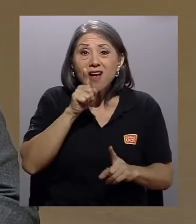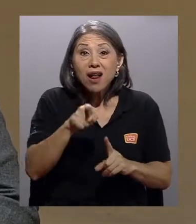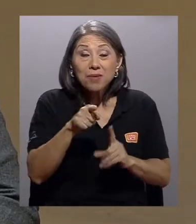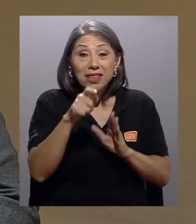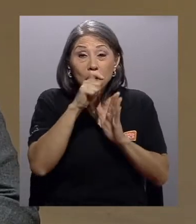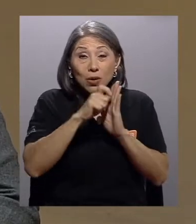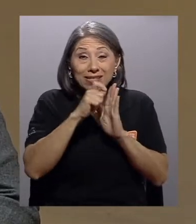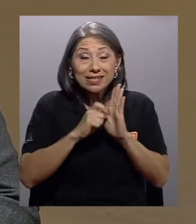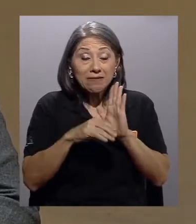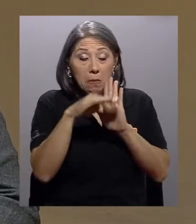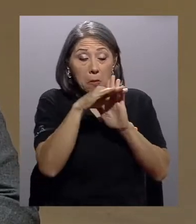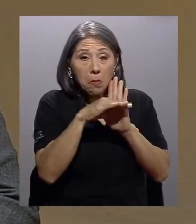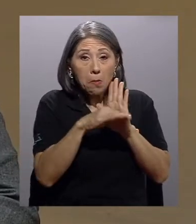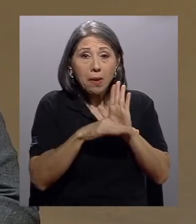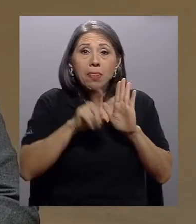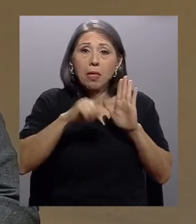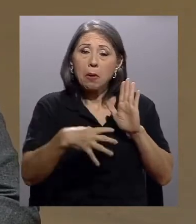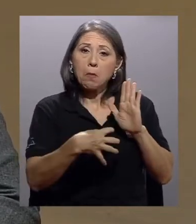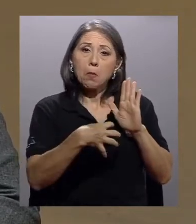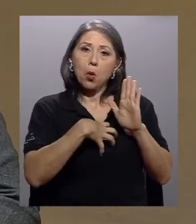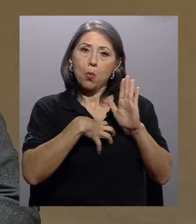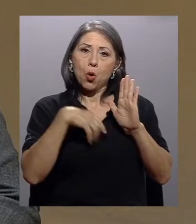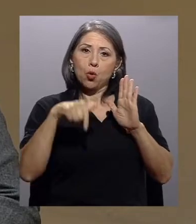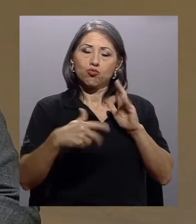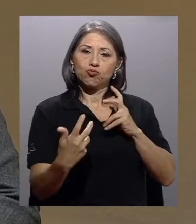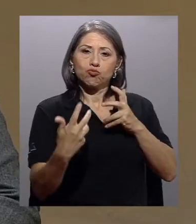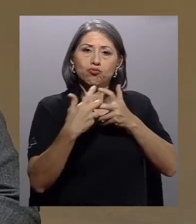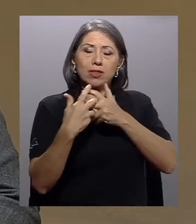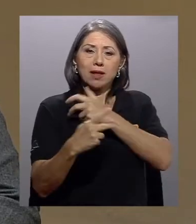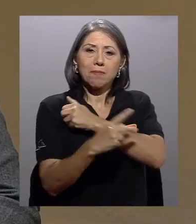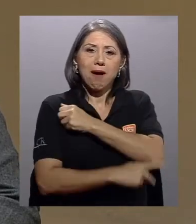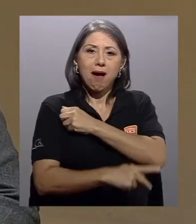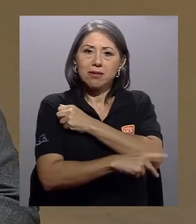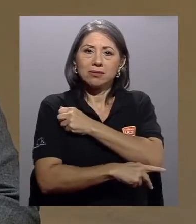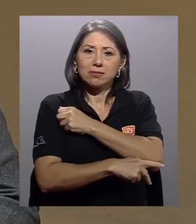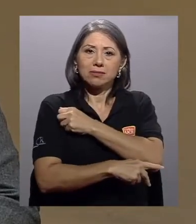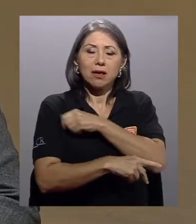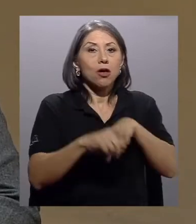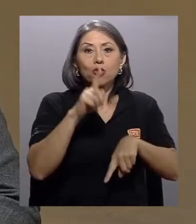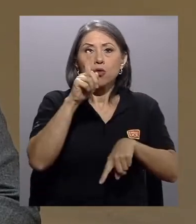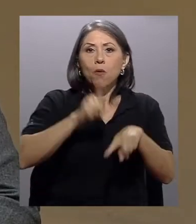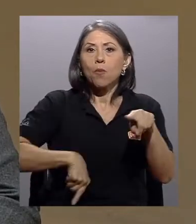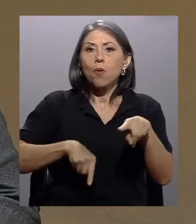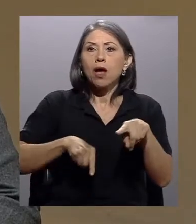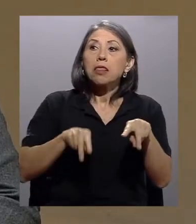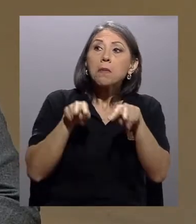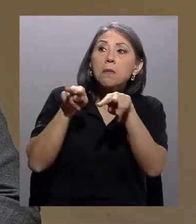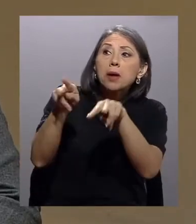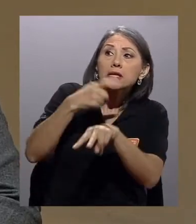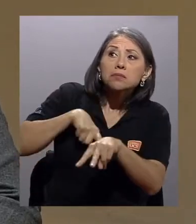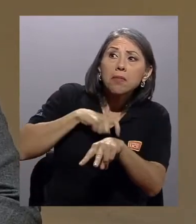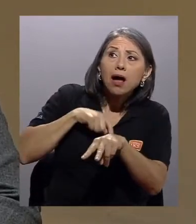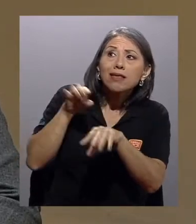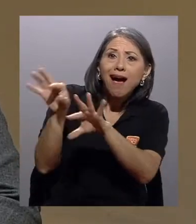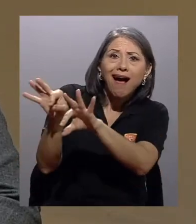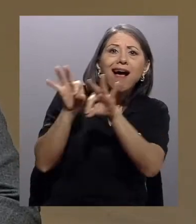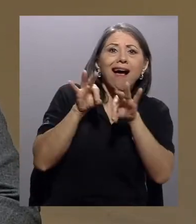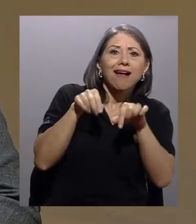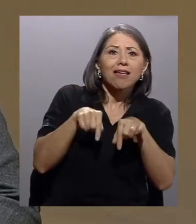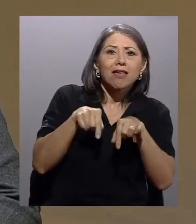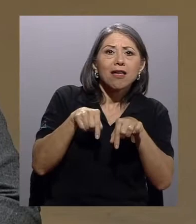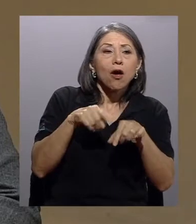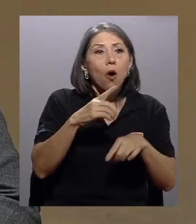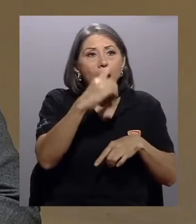ser un instrumento propio del país. No se puede simplemente tomar el de España o